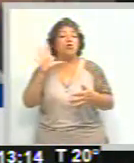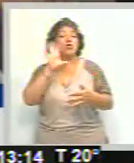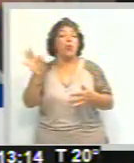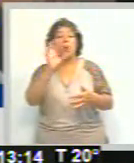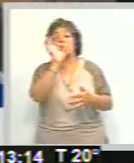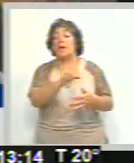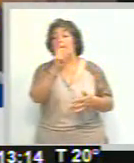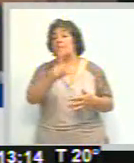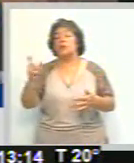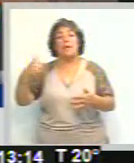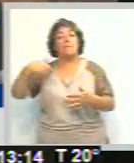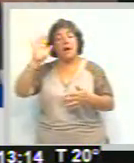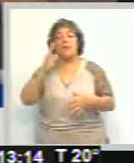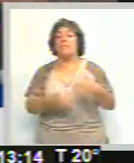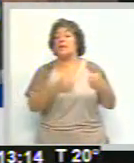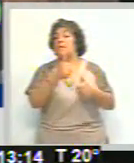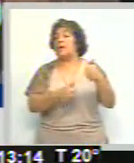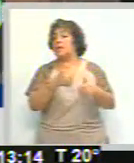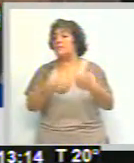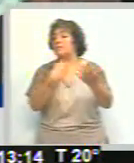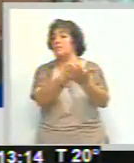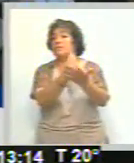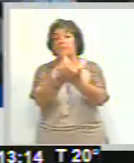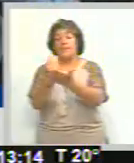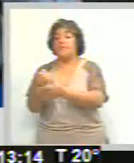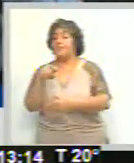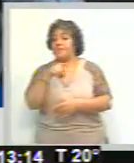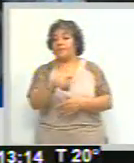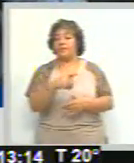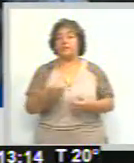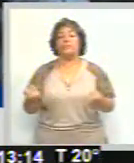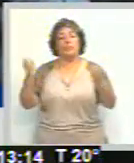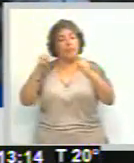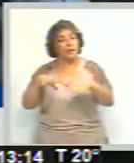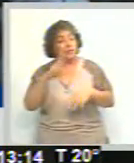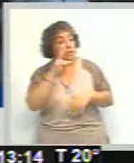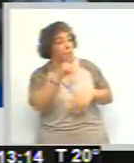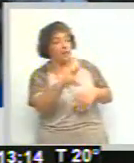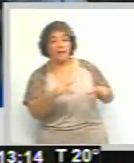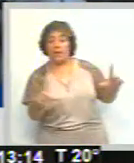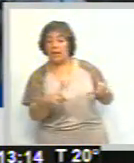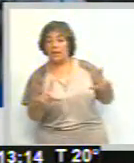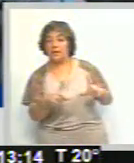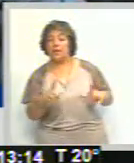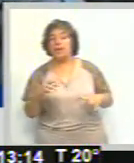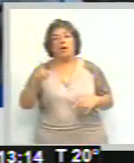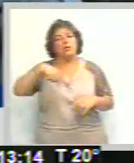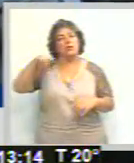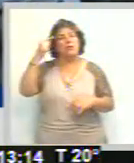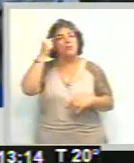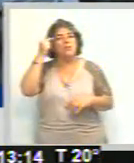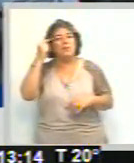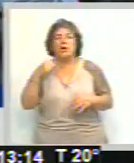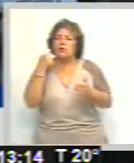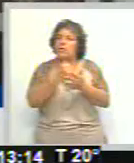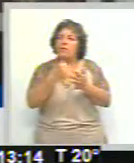estar participando del rodaje de esta serie. ¿Cuándo estima que va a salir al aire? Mira, nosotros estamos haciendo todo el